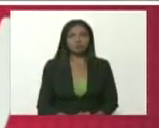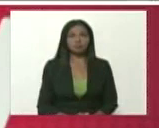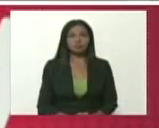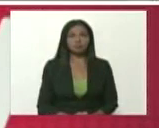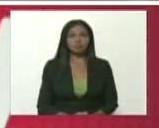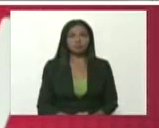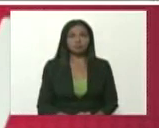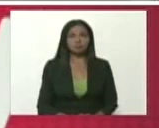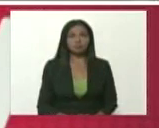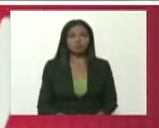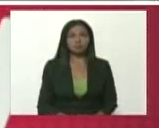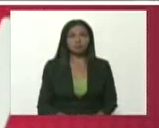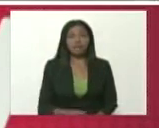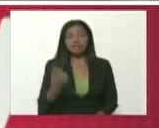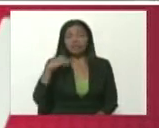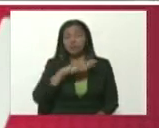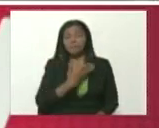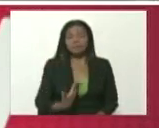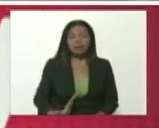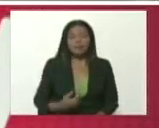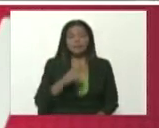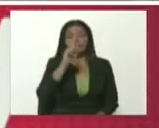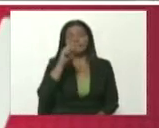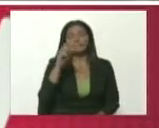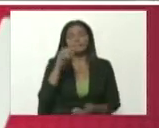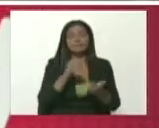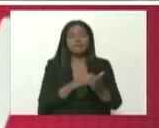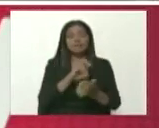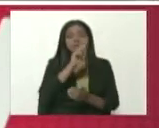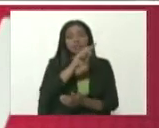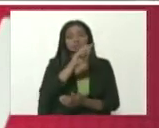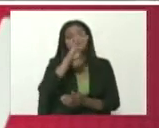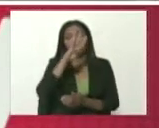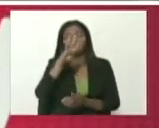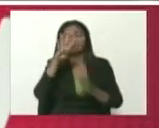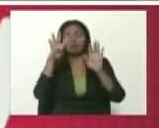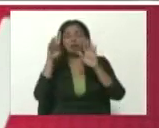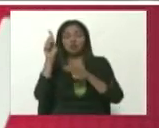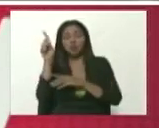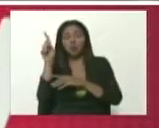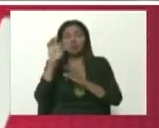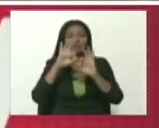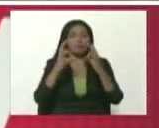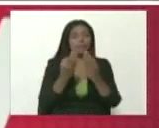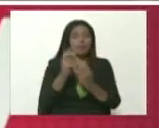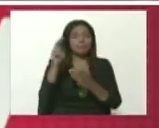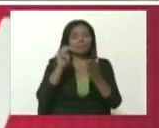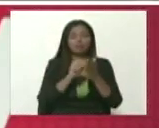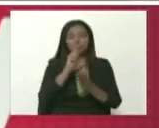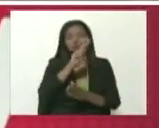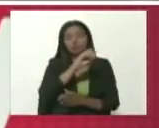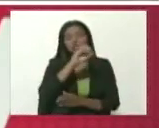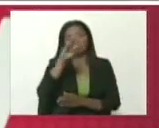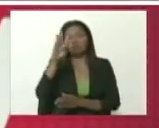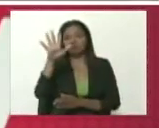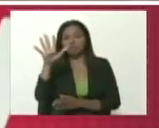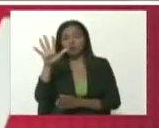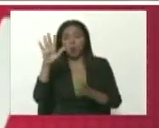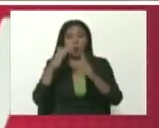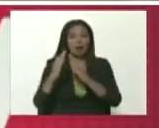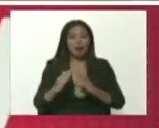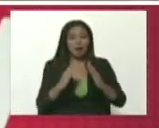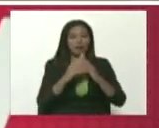Ajá, tenemos, camarada presidente, 1.191 familias y 1.205 hogares. También podemos decir,